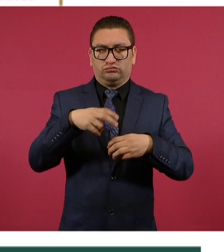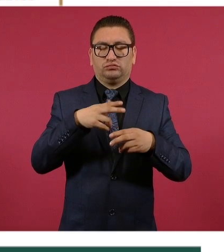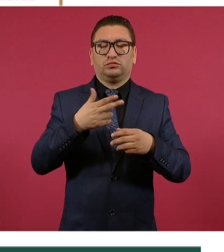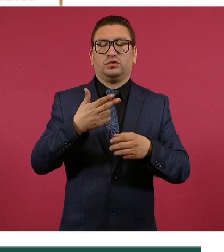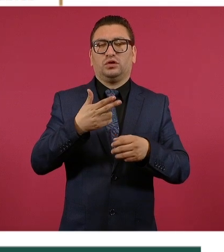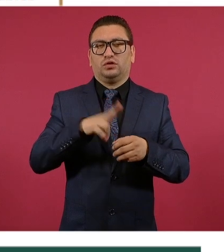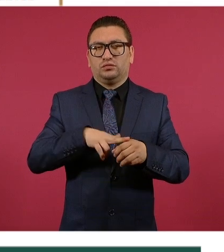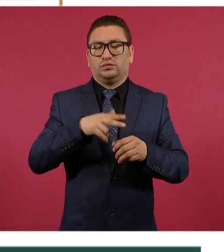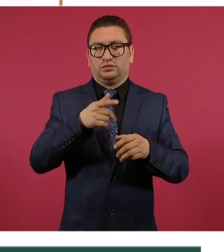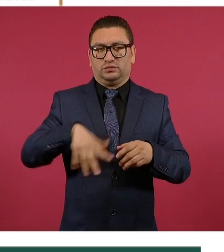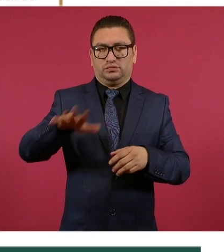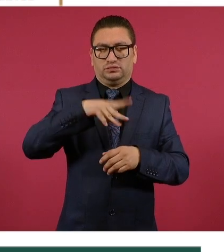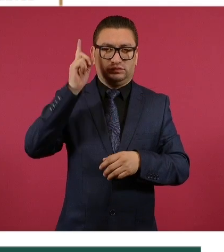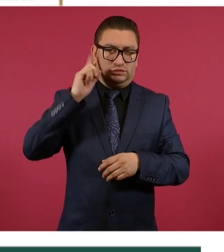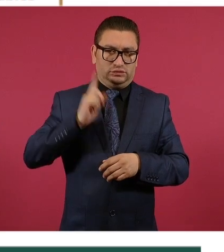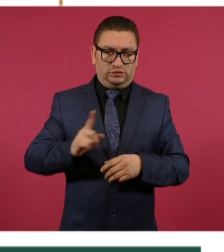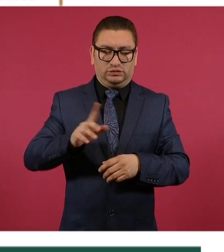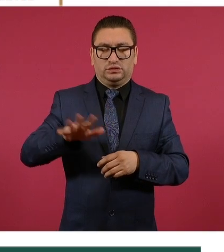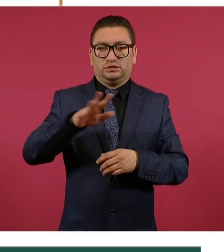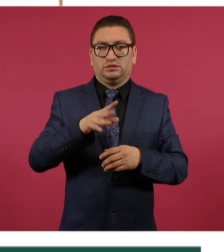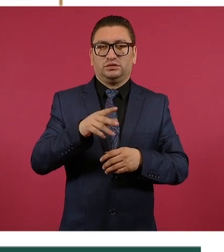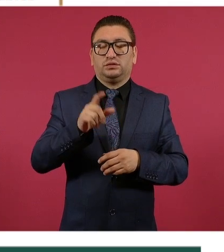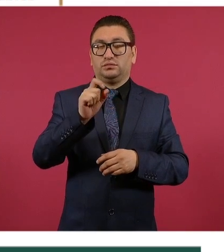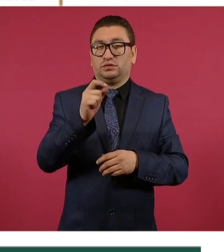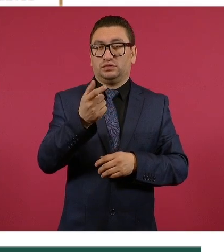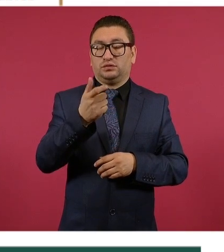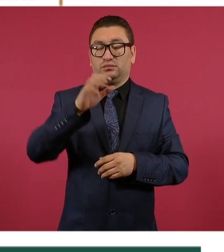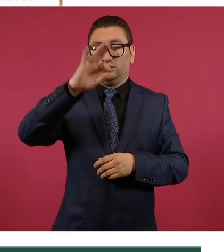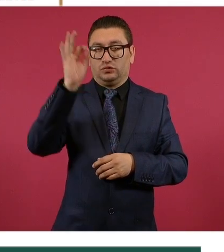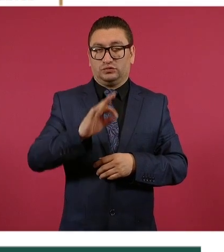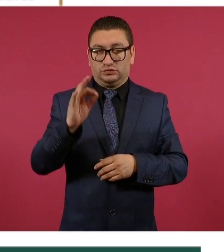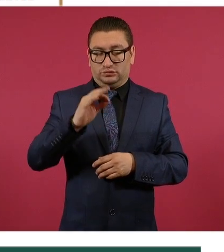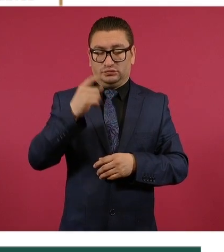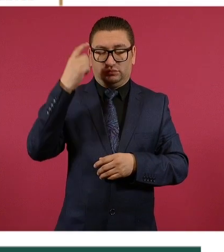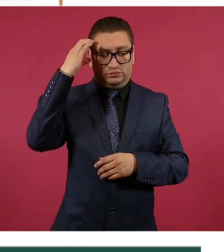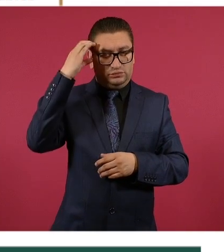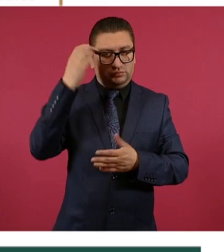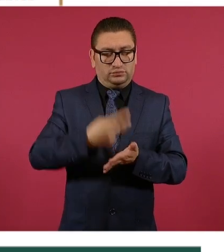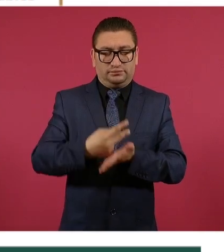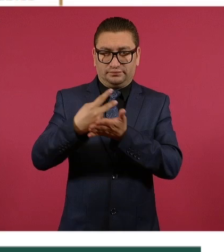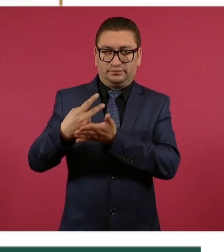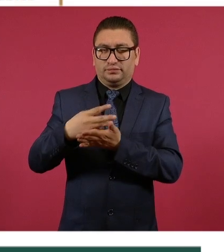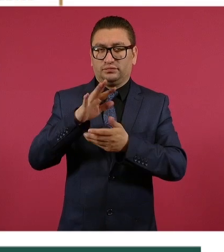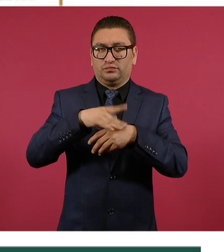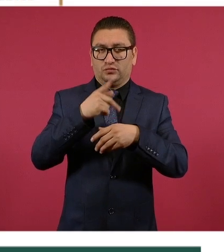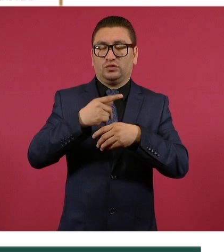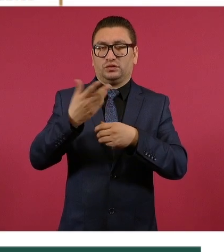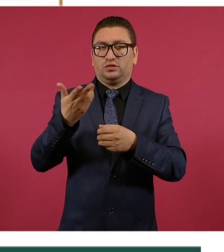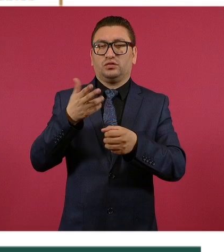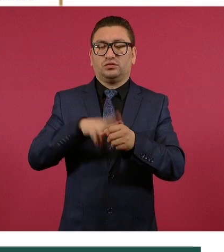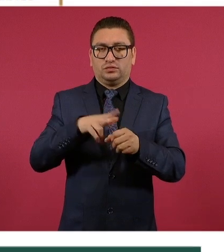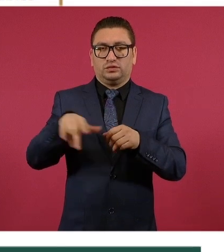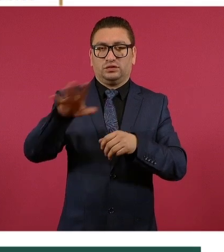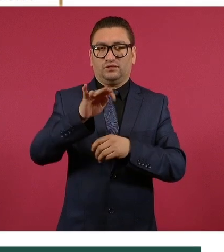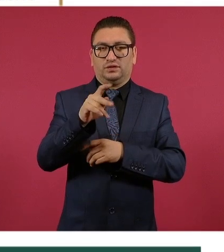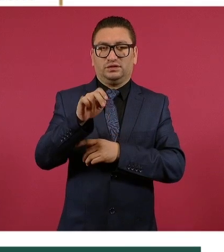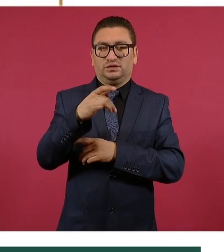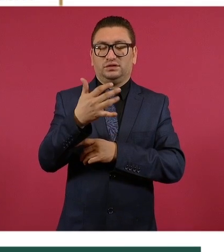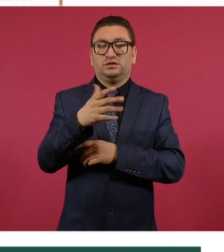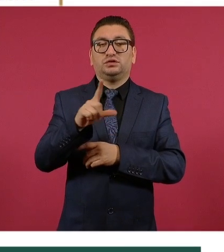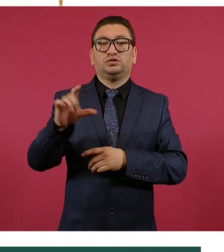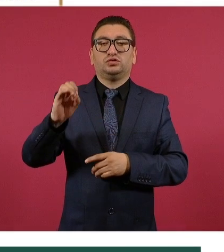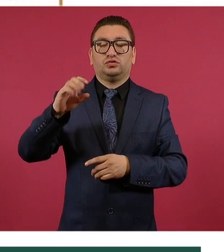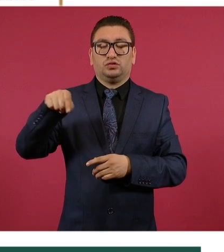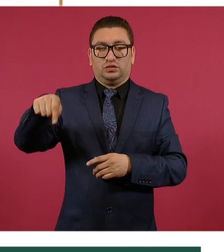Zacatecas y un incremento del 20% de las camas sensables, sobre todo por la puesta en marcha del Hospital de Fresnillo, que había